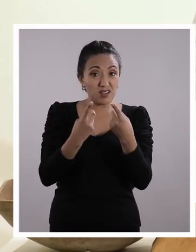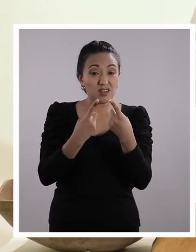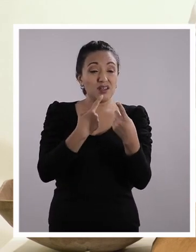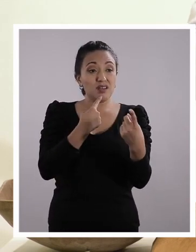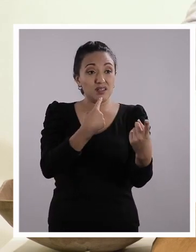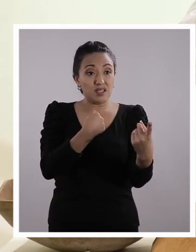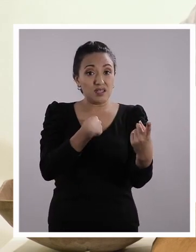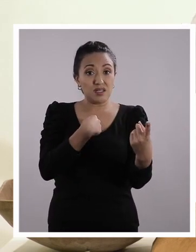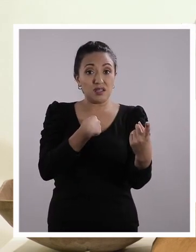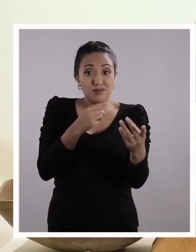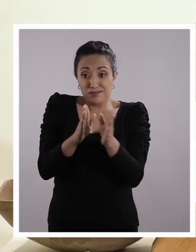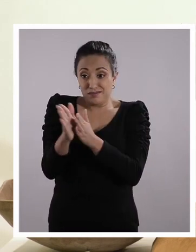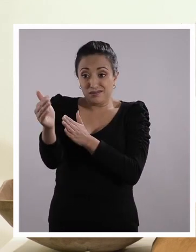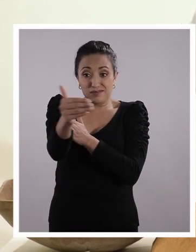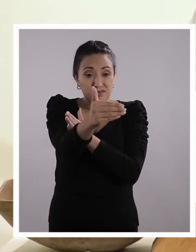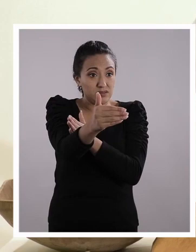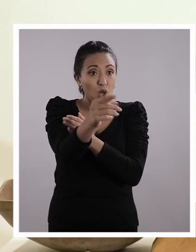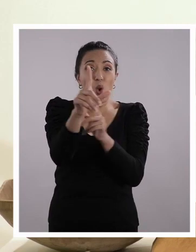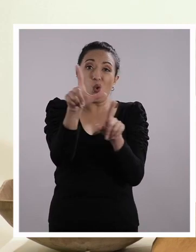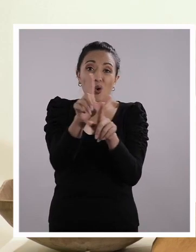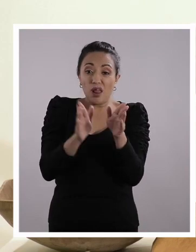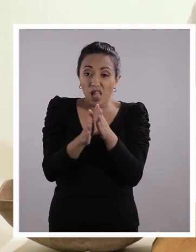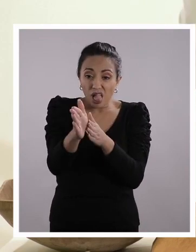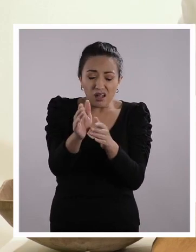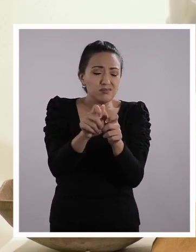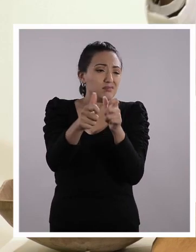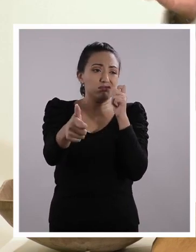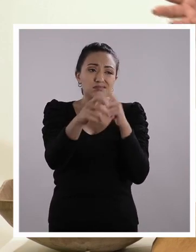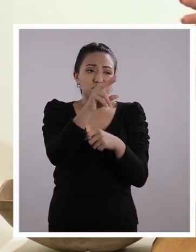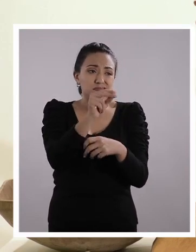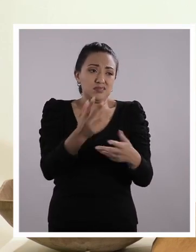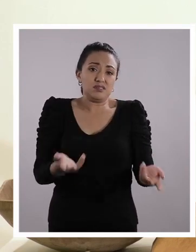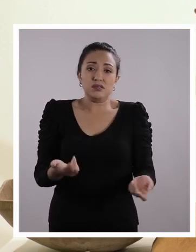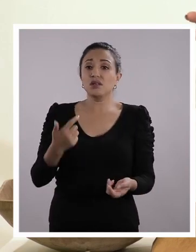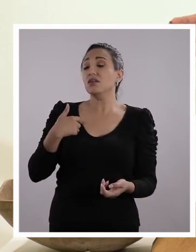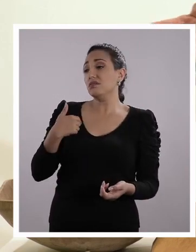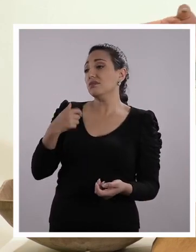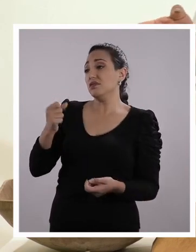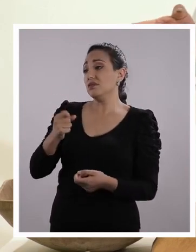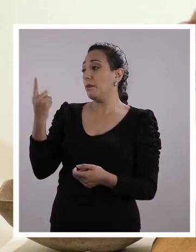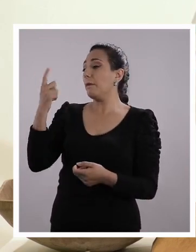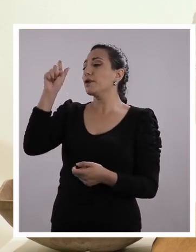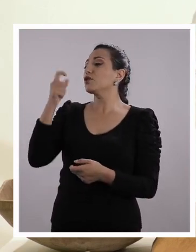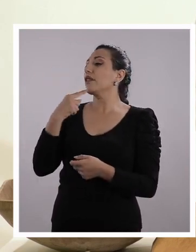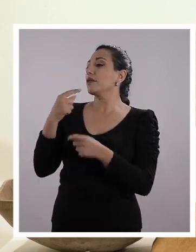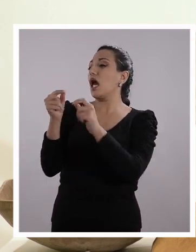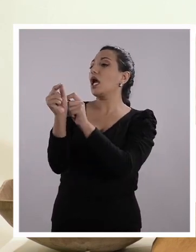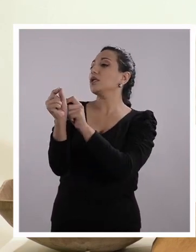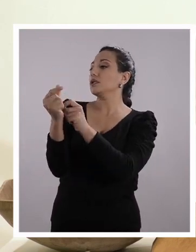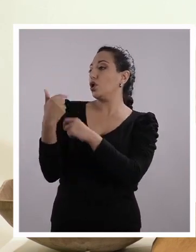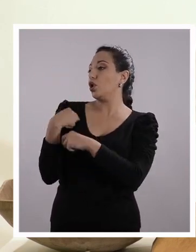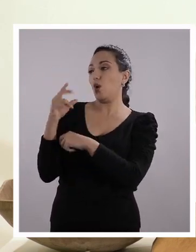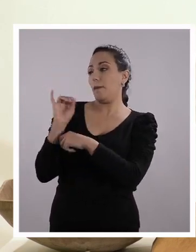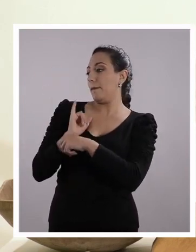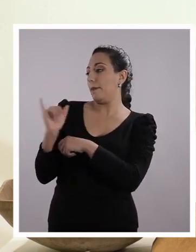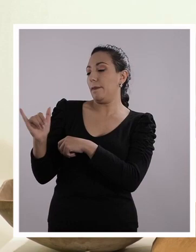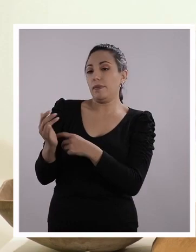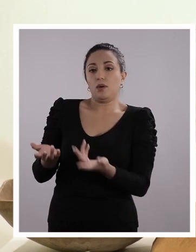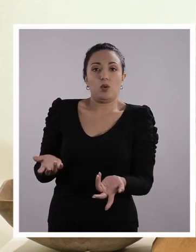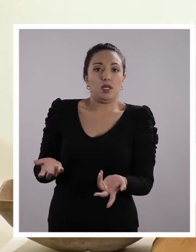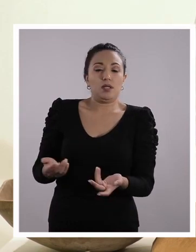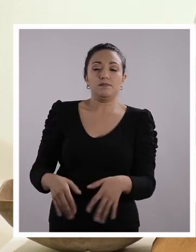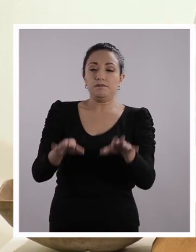conflicto cuando alguien te dio un te envió a un lugar y no llegas a un estimado claro y el estimado de la persona no era mi